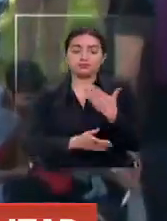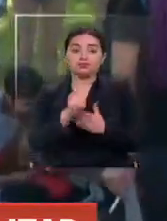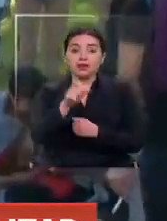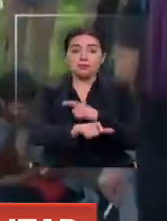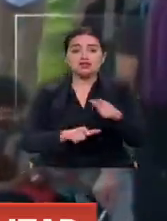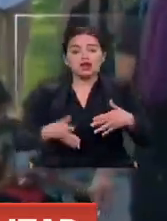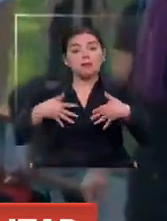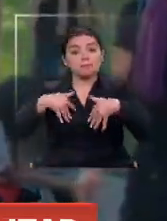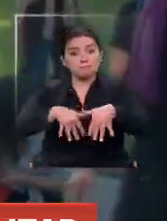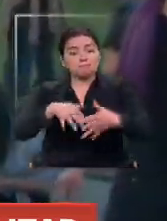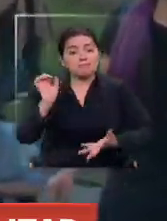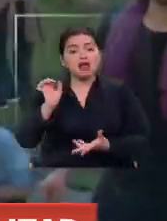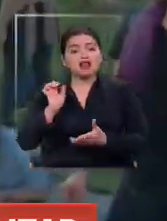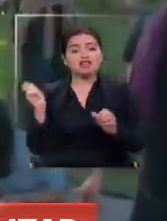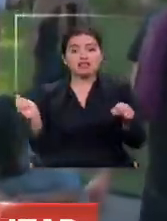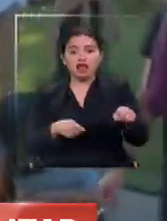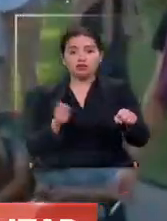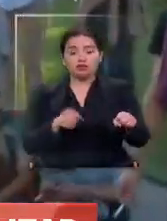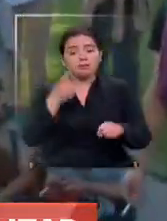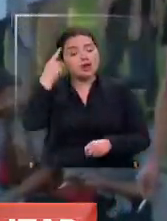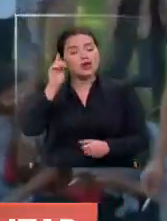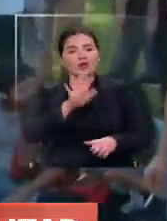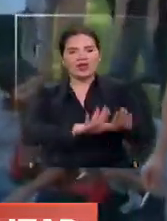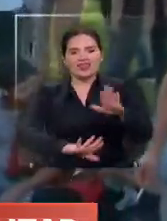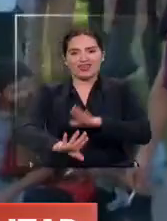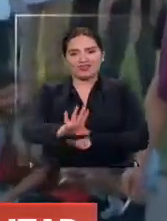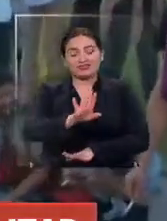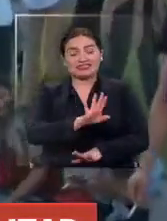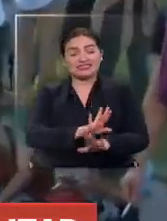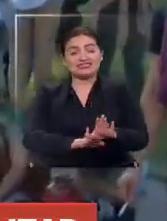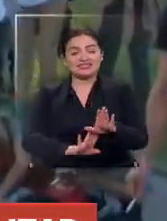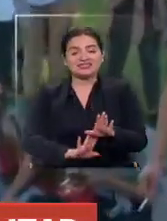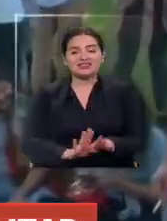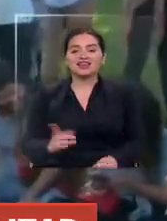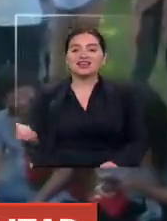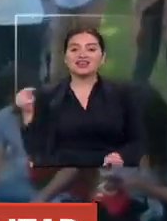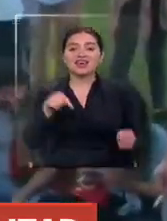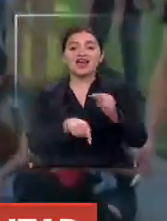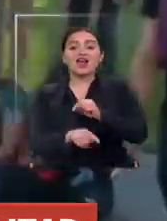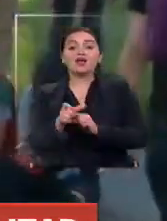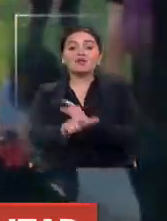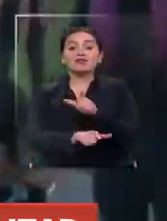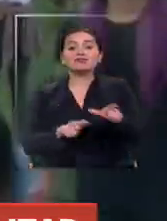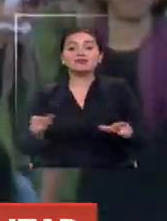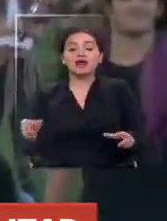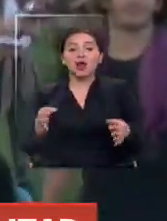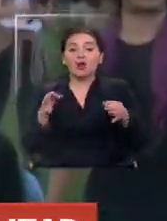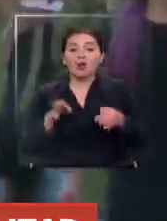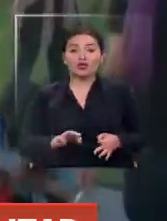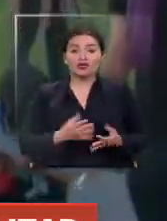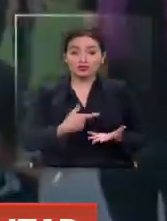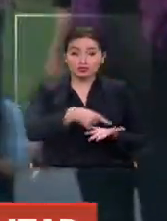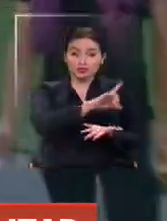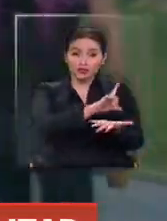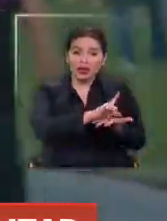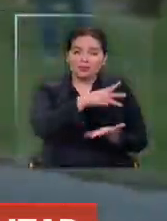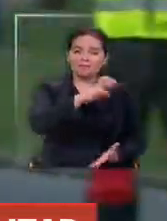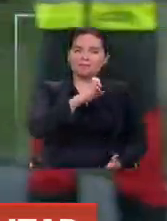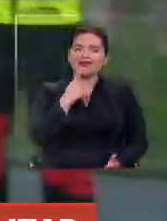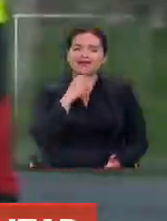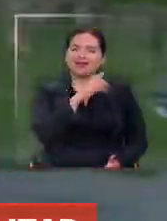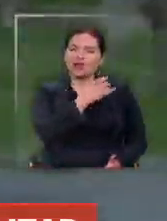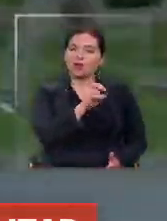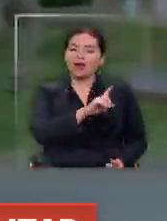está manifestando. Pero a tener cuidado con esos detalles, llegaron estos efectivos que estaban en la estación Manquehue de vuelta acá en dos